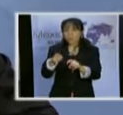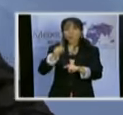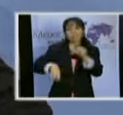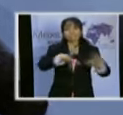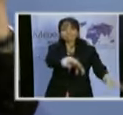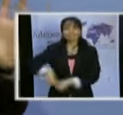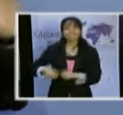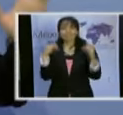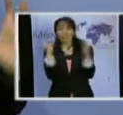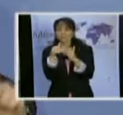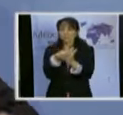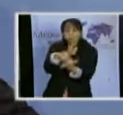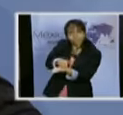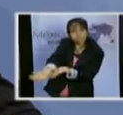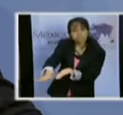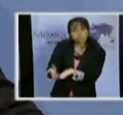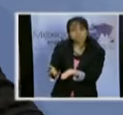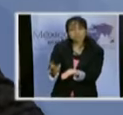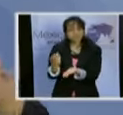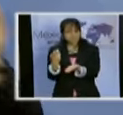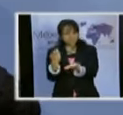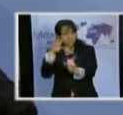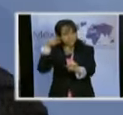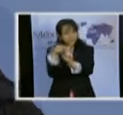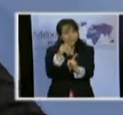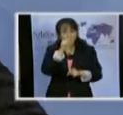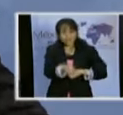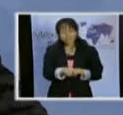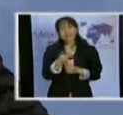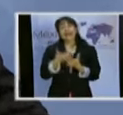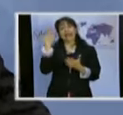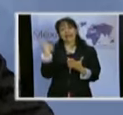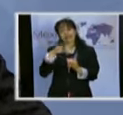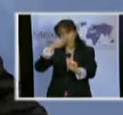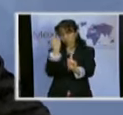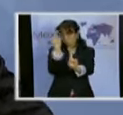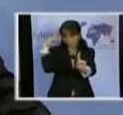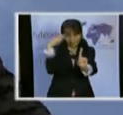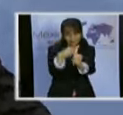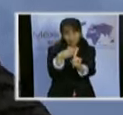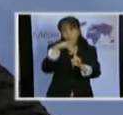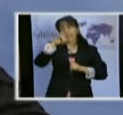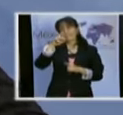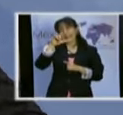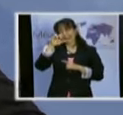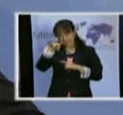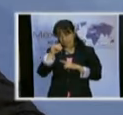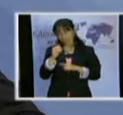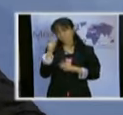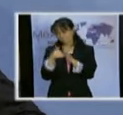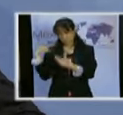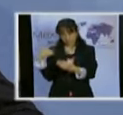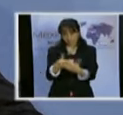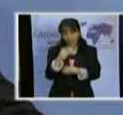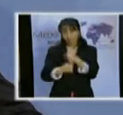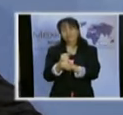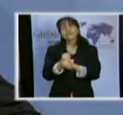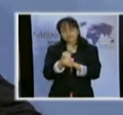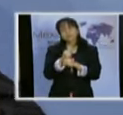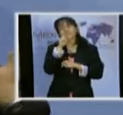atención. En los Objetivos de Desarrollo del Milenio había un objetivo, una meta especialmente dedicada al tema urbano y al tema de